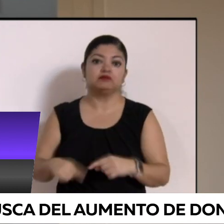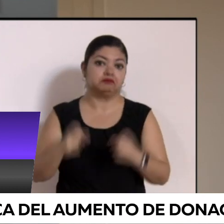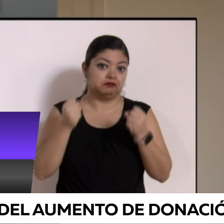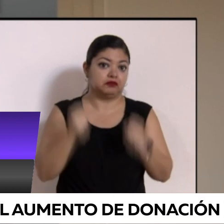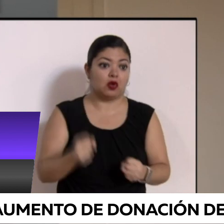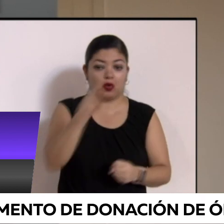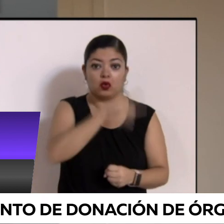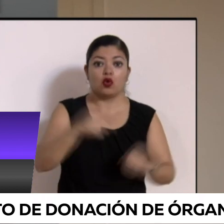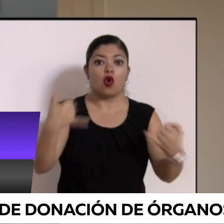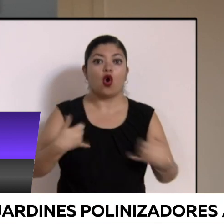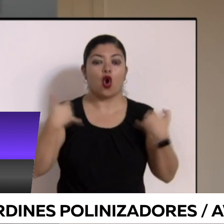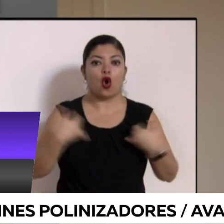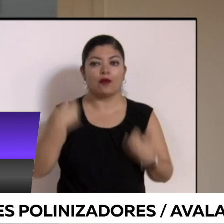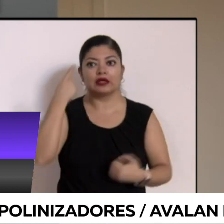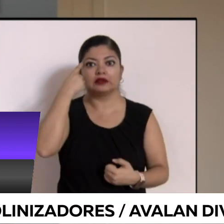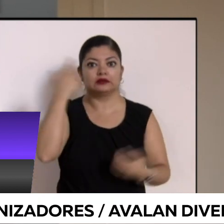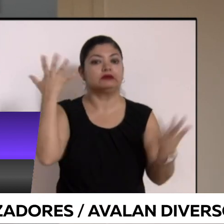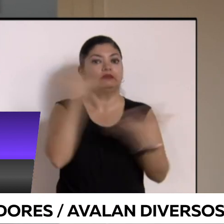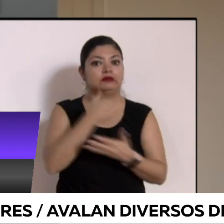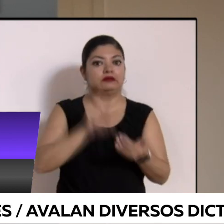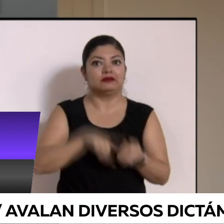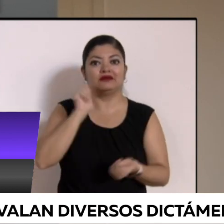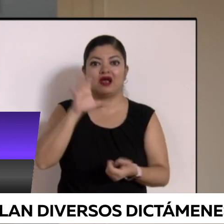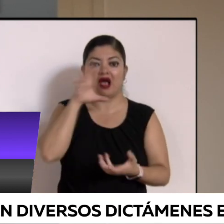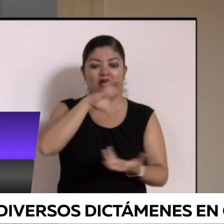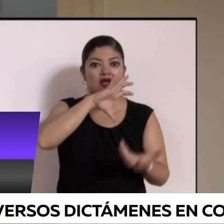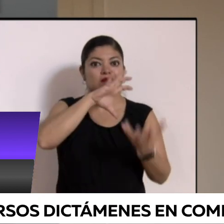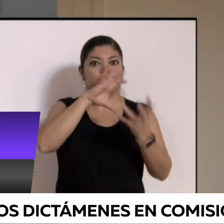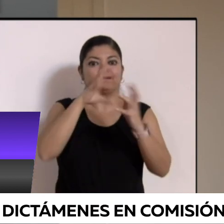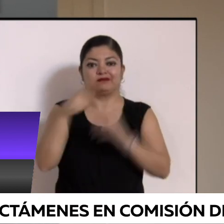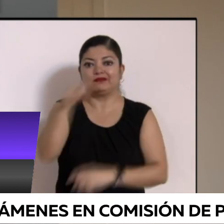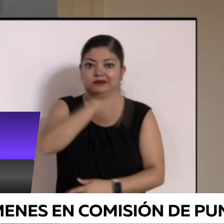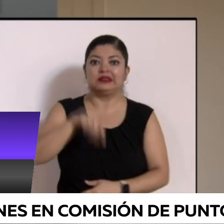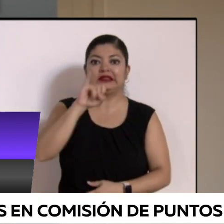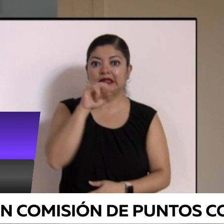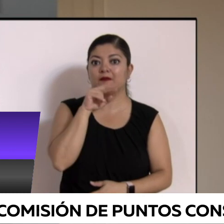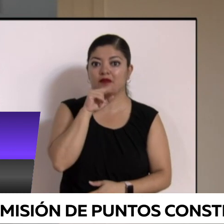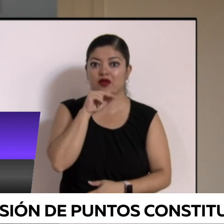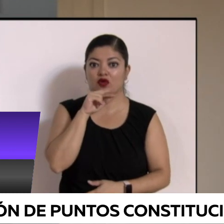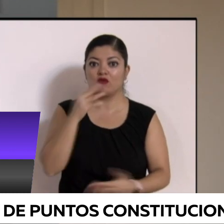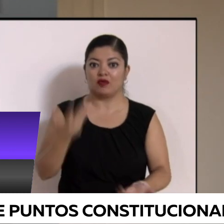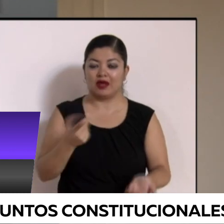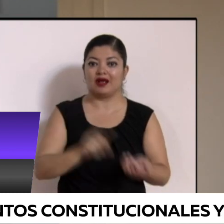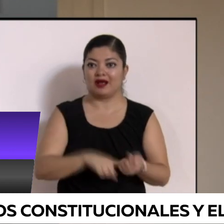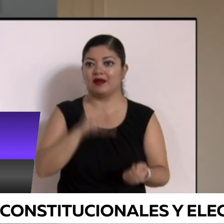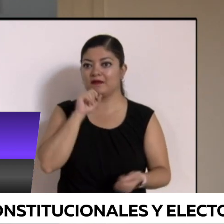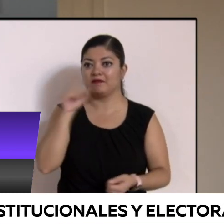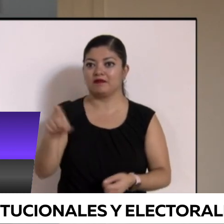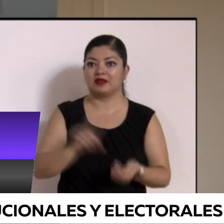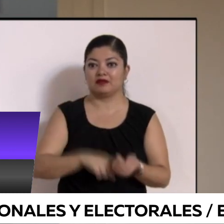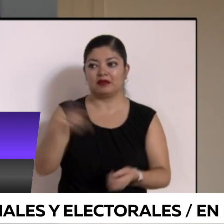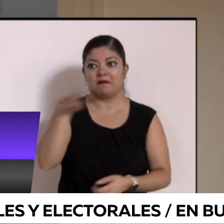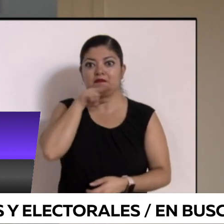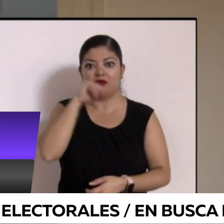tema del calentamiento global y la alimentación sustentable, sin duda es un tema que nos preocupa, y en este caso a la diputada Alejandra Yadanz también es un tema que le ocupa